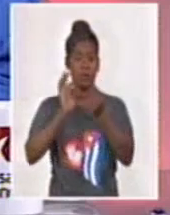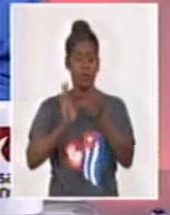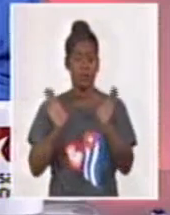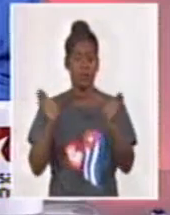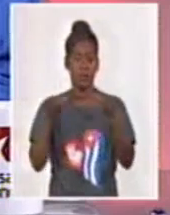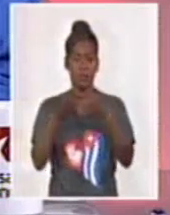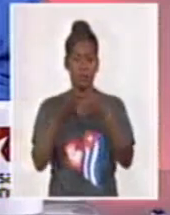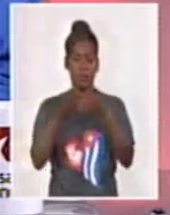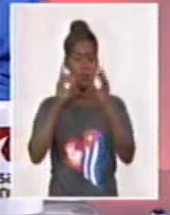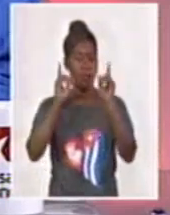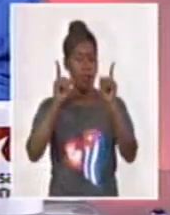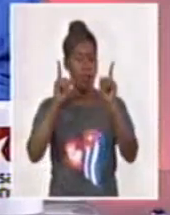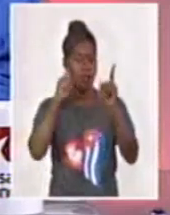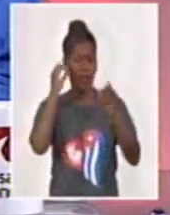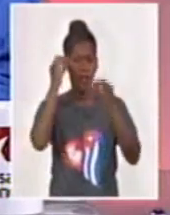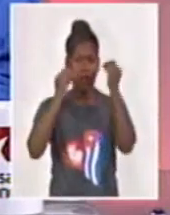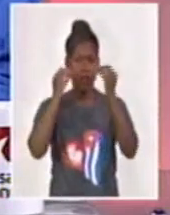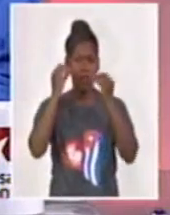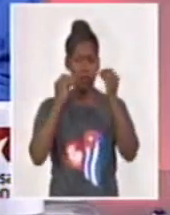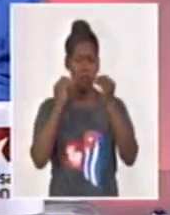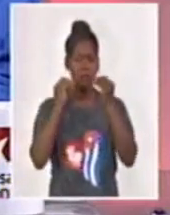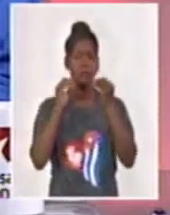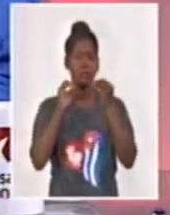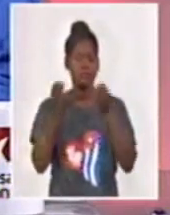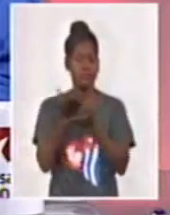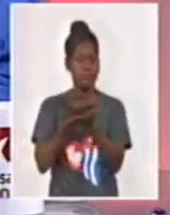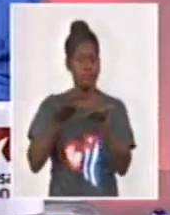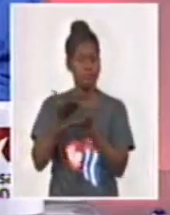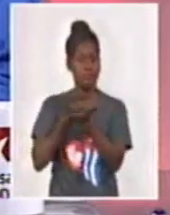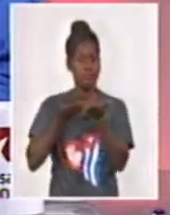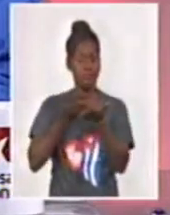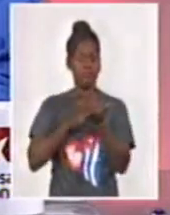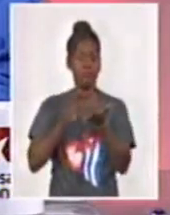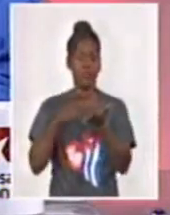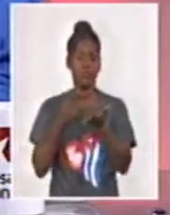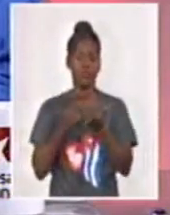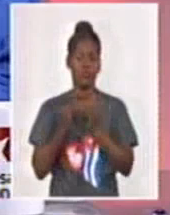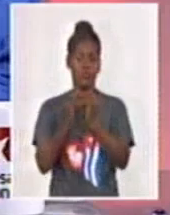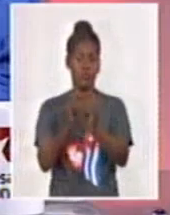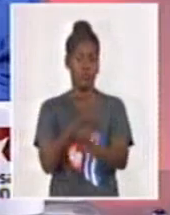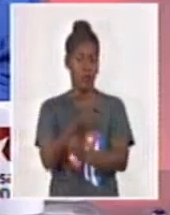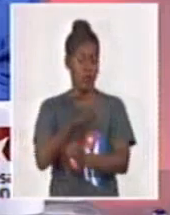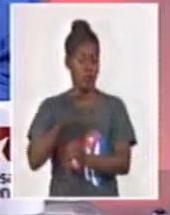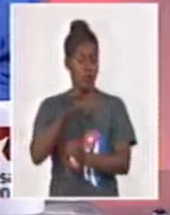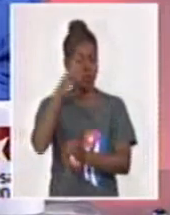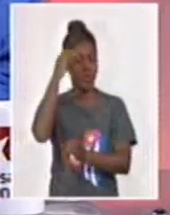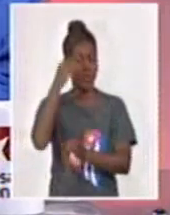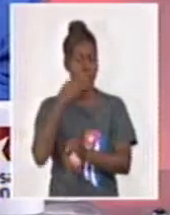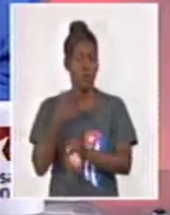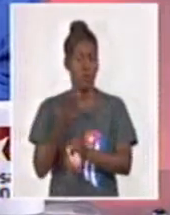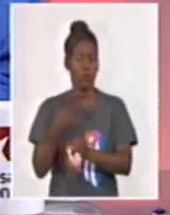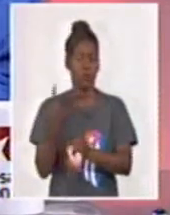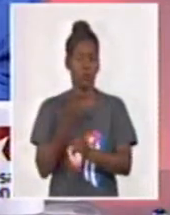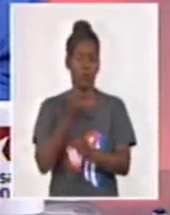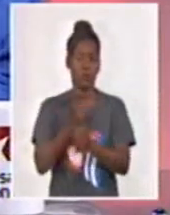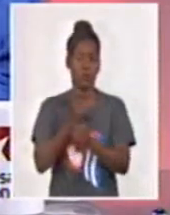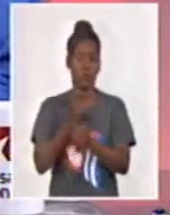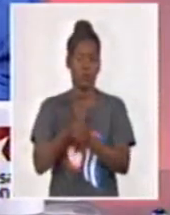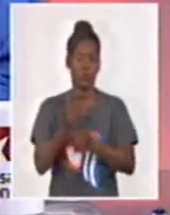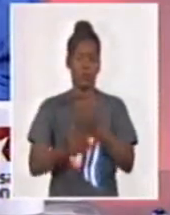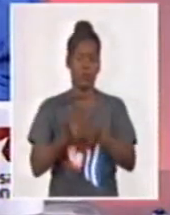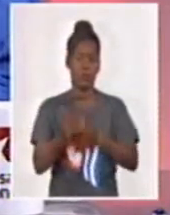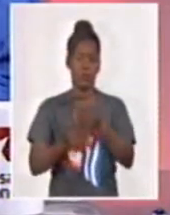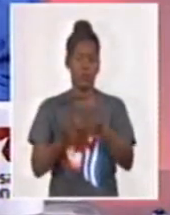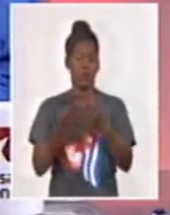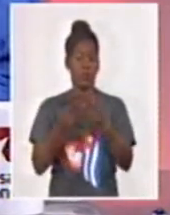temas y gracias al trabajo sistemático propio de ese grupo temporal, al mismo tiempo reconociendo el papel que ha jugado